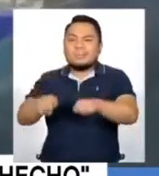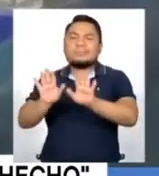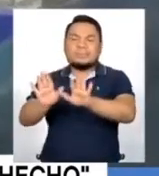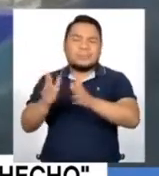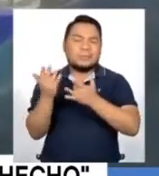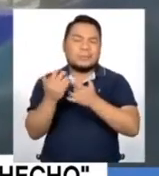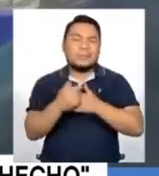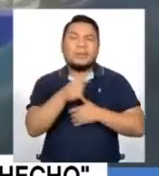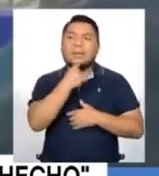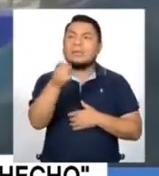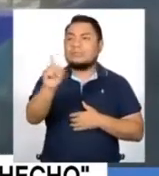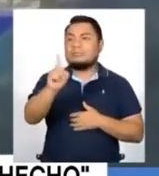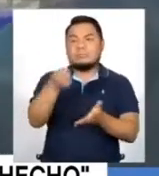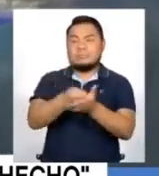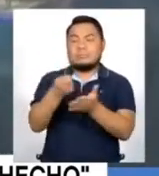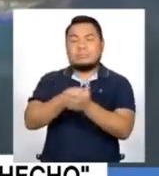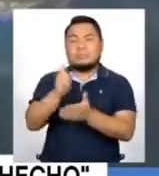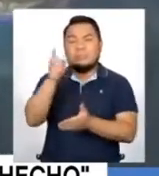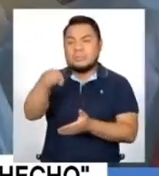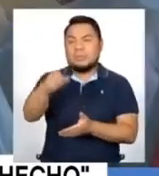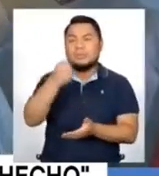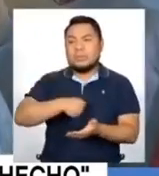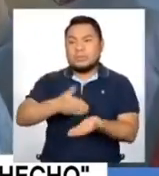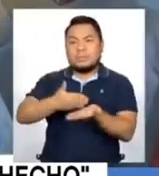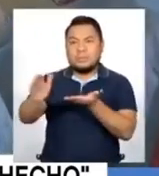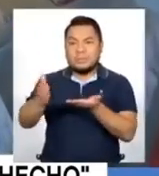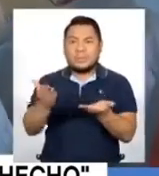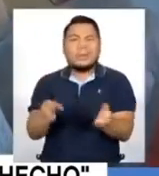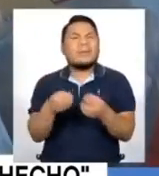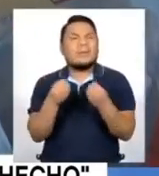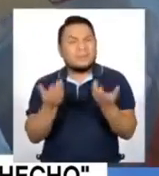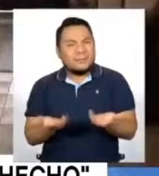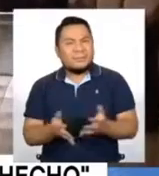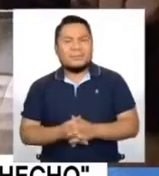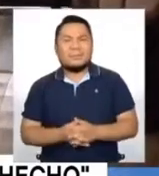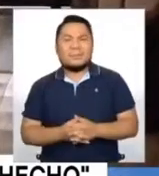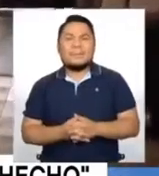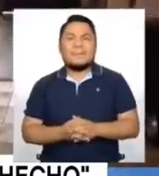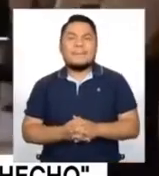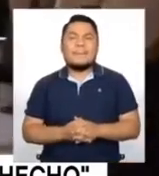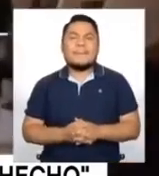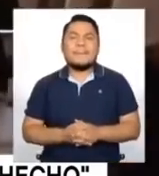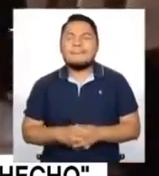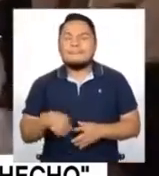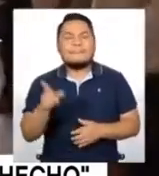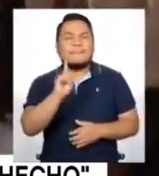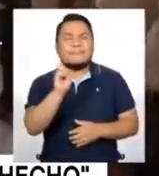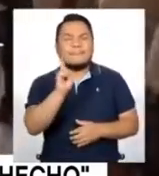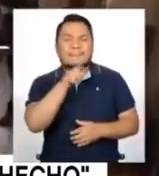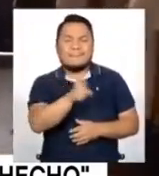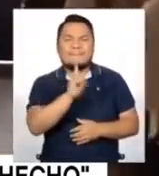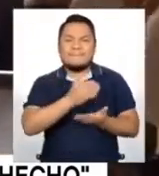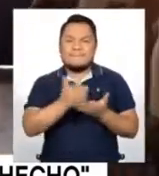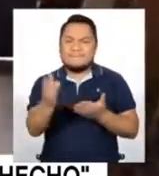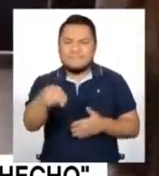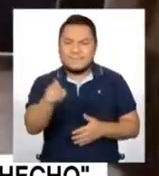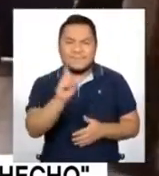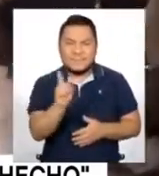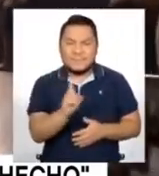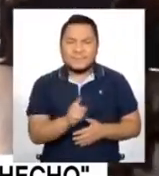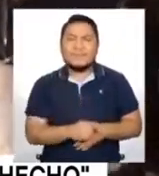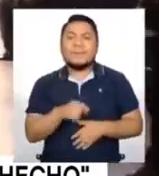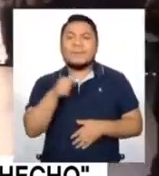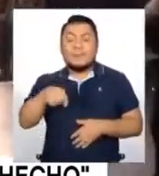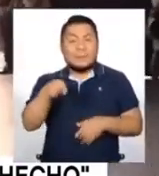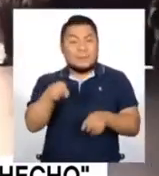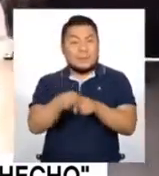decir, usted no puede seguir estudiando en este colegio? No, de ninguna manera ocurre eso. Y esto que comentas no solamente ocurre ahora en